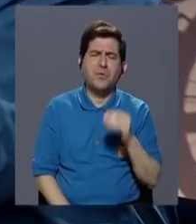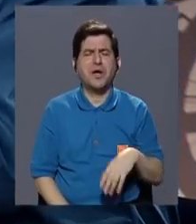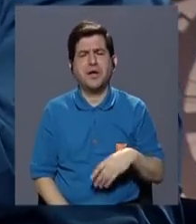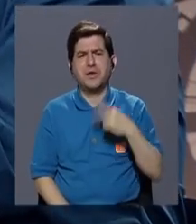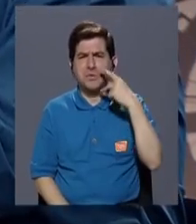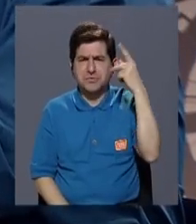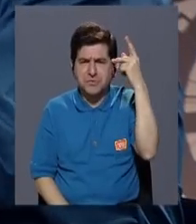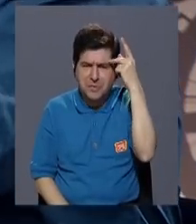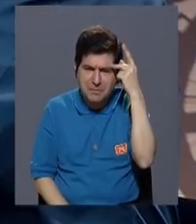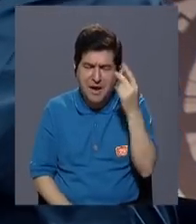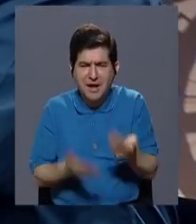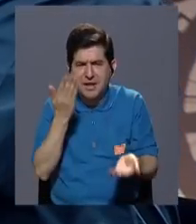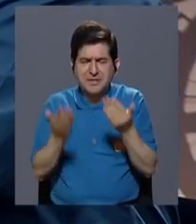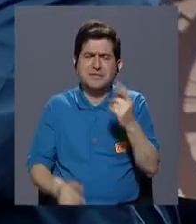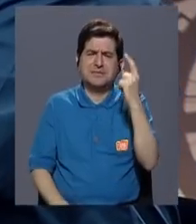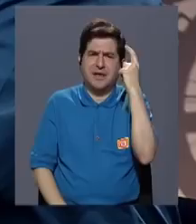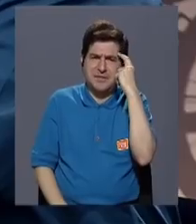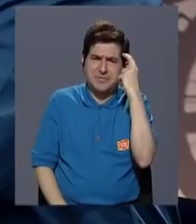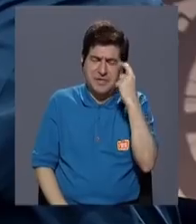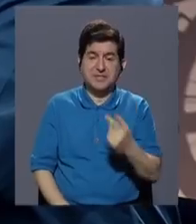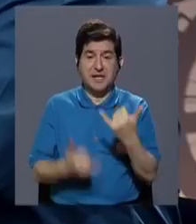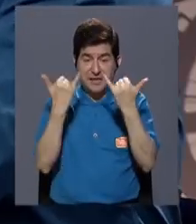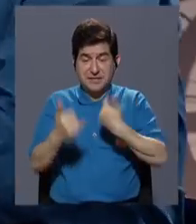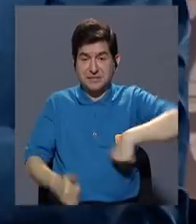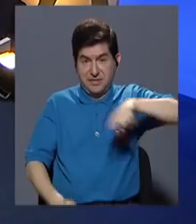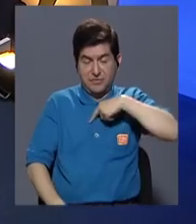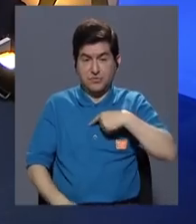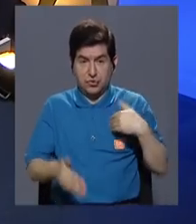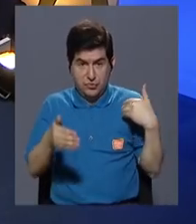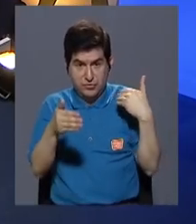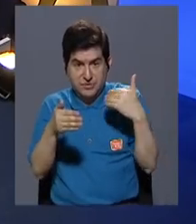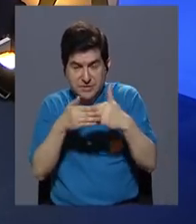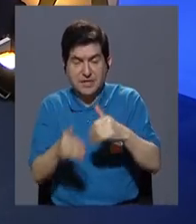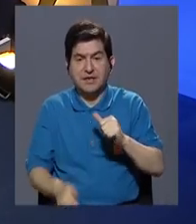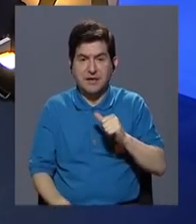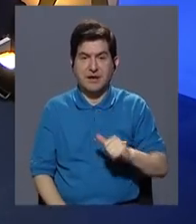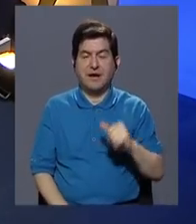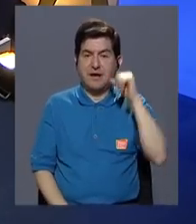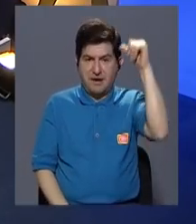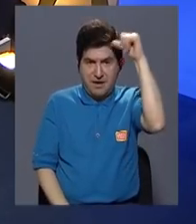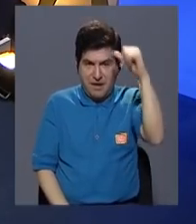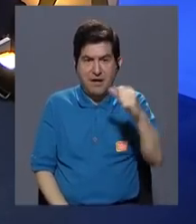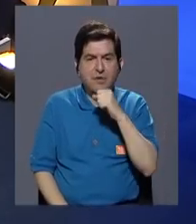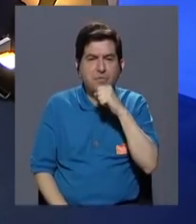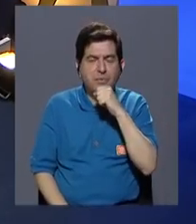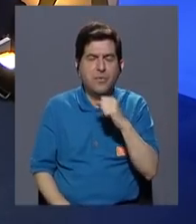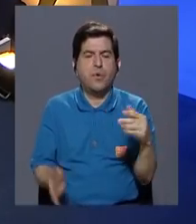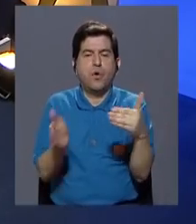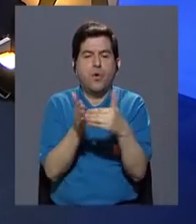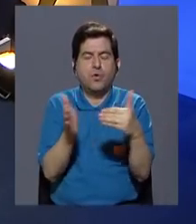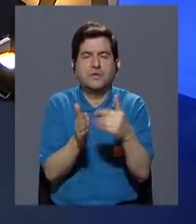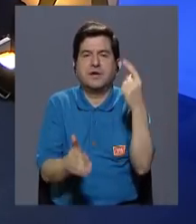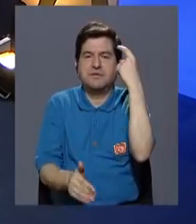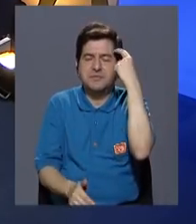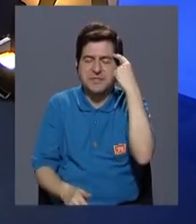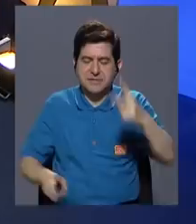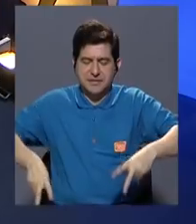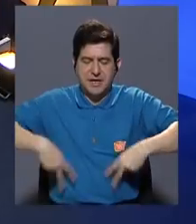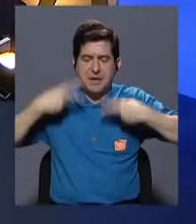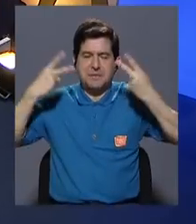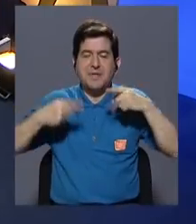estamos cerca porque hemos pensado en llegar a la tercera edad de alguna manera nos pone a repensar cómo queremos vivir